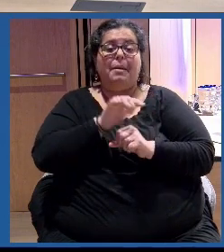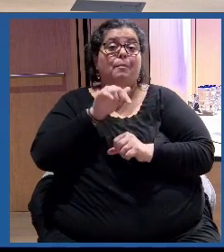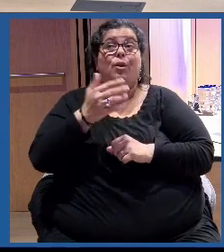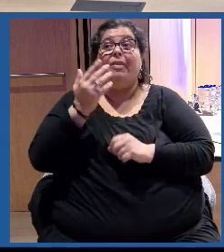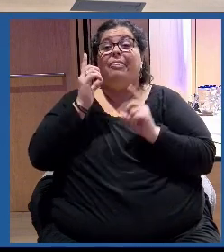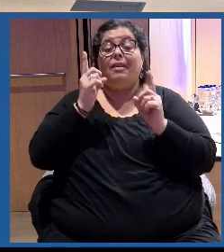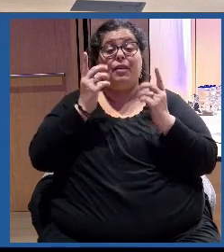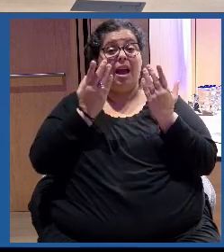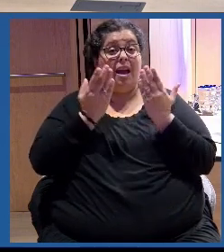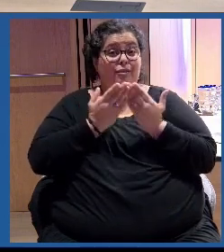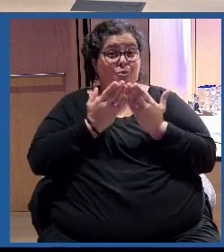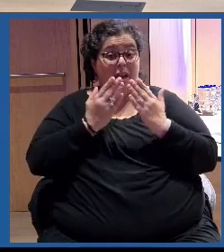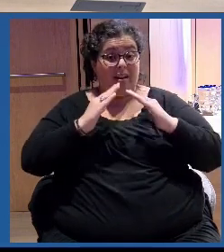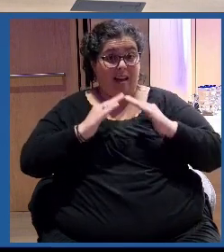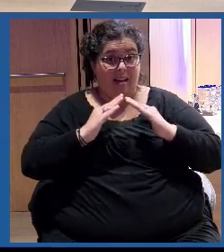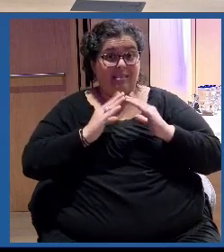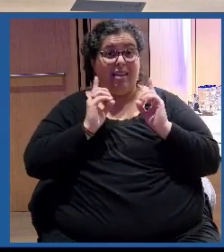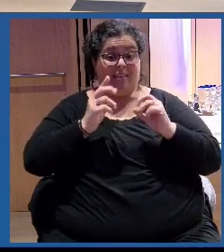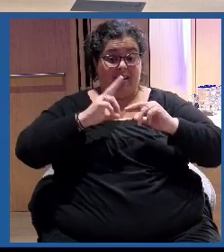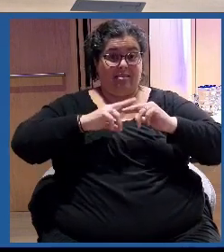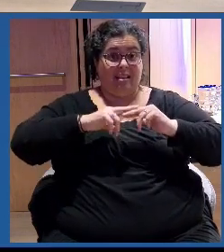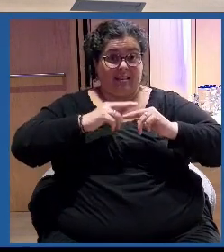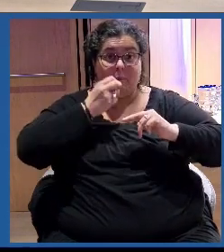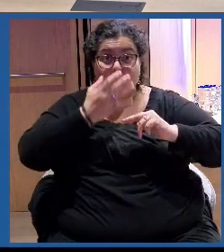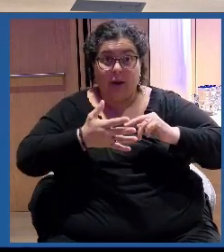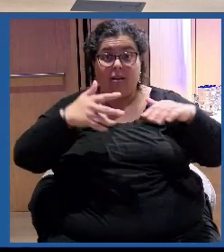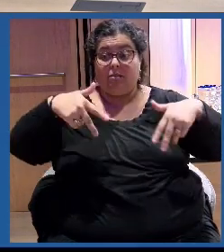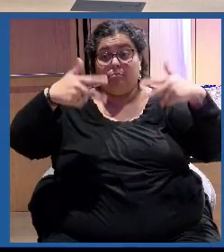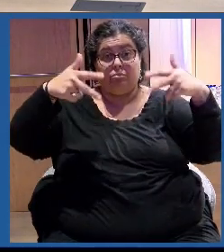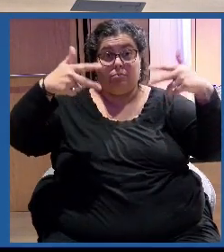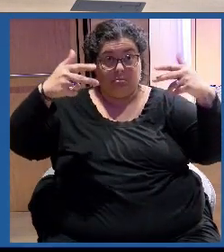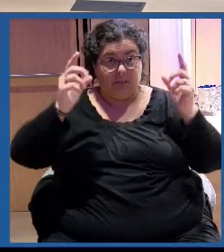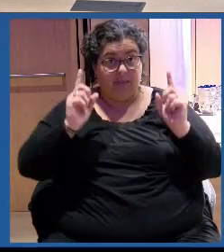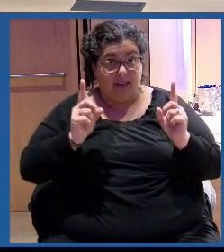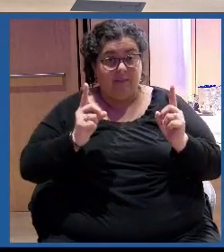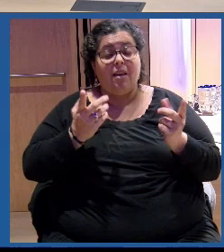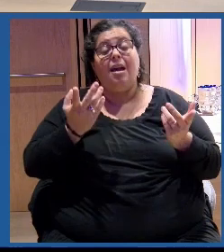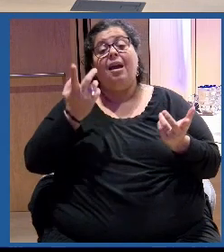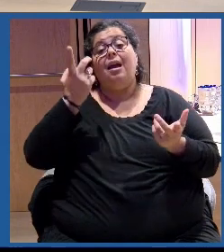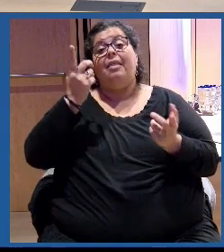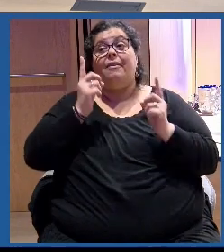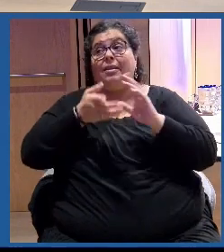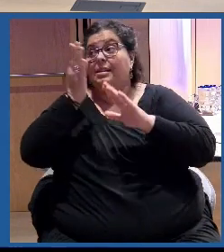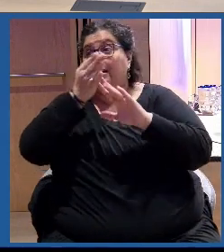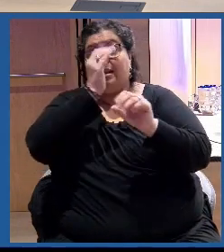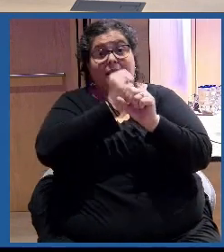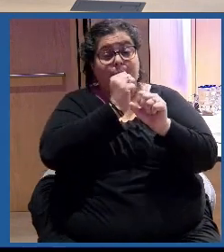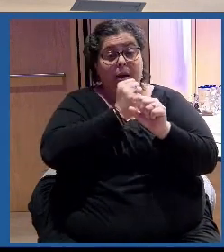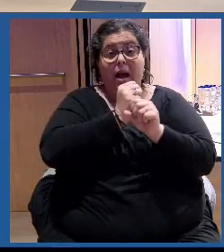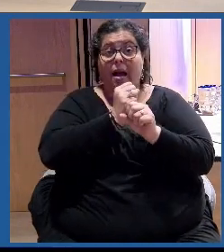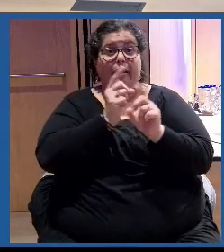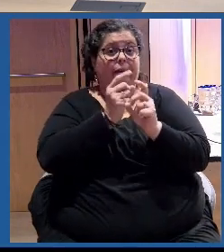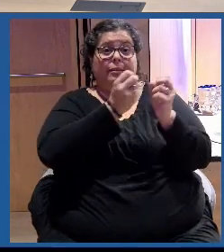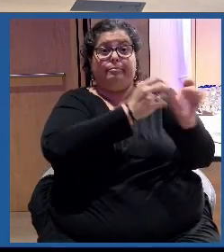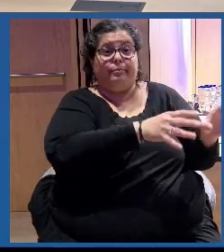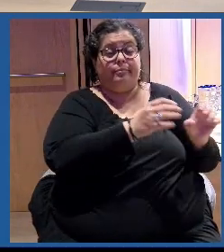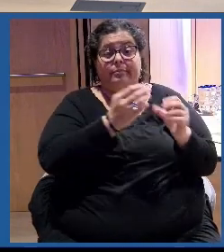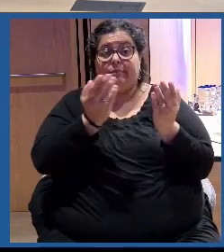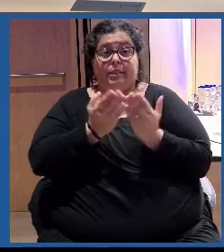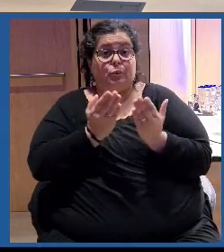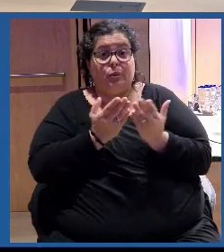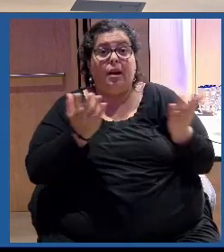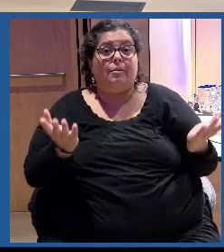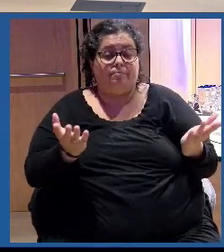desde casa, había que tener conexión a internet buena, estable, había que salir a trabajar y dejar de estudiar, entonces eso